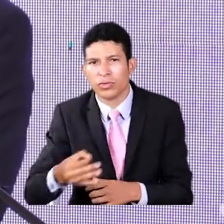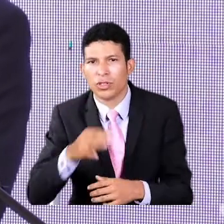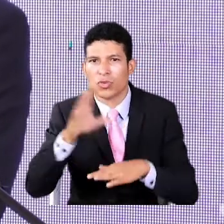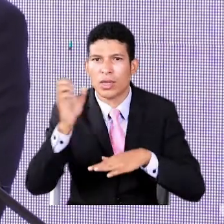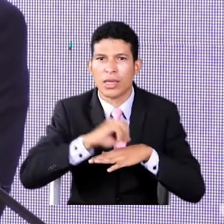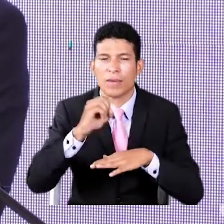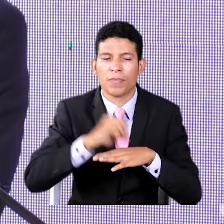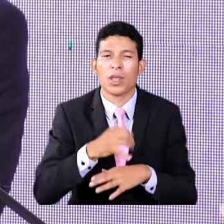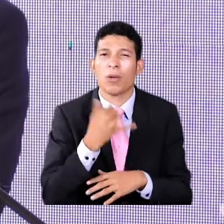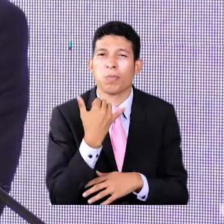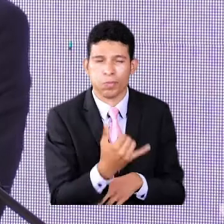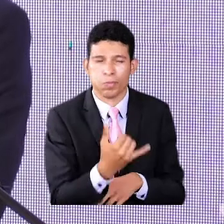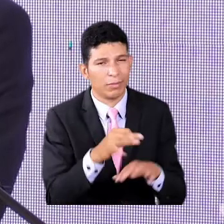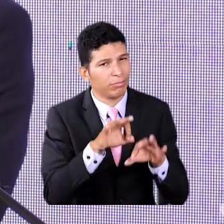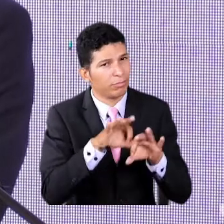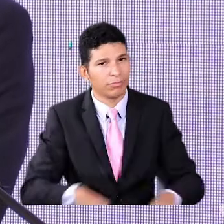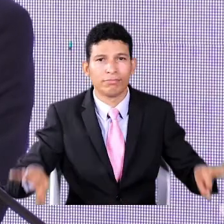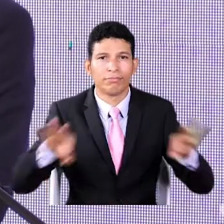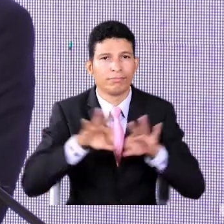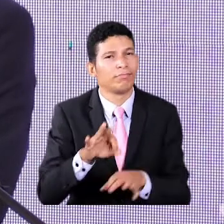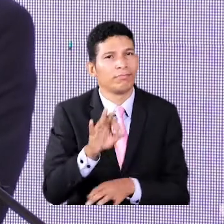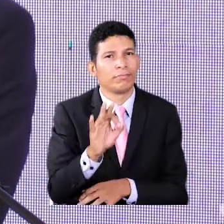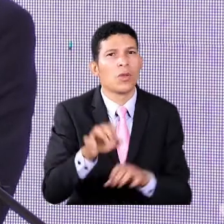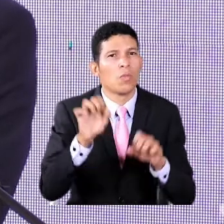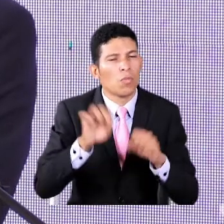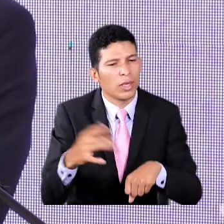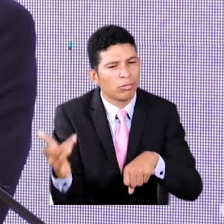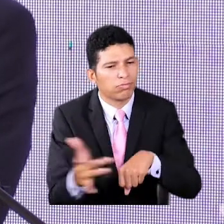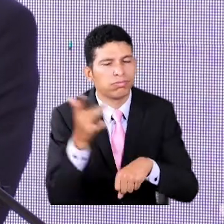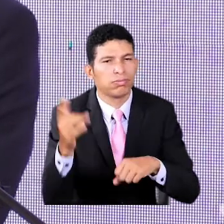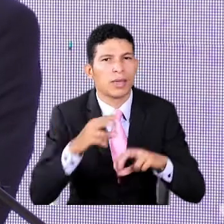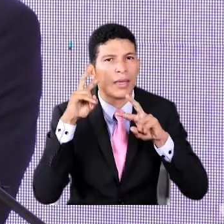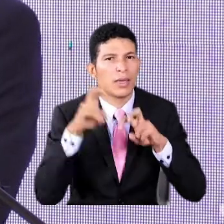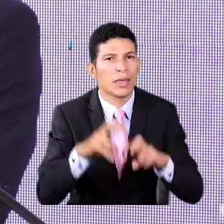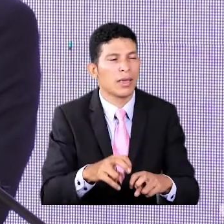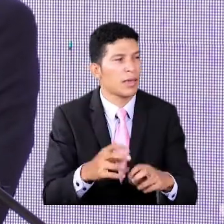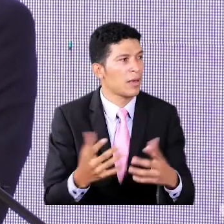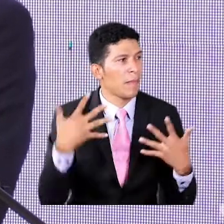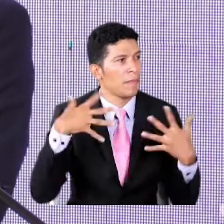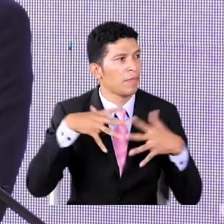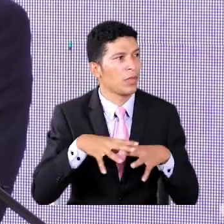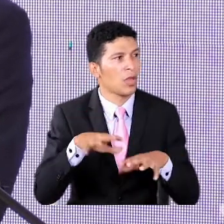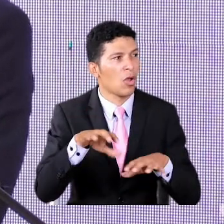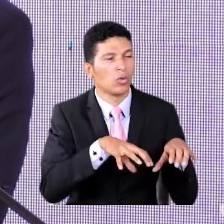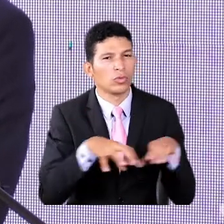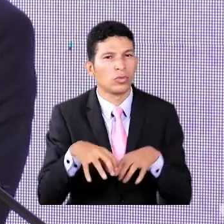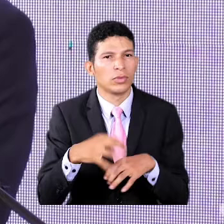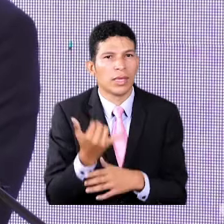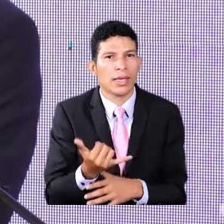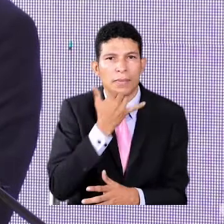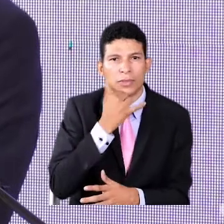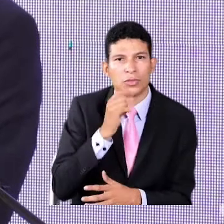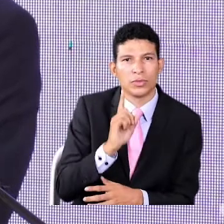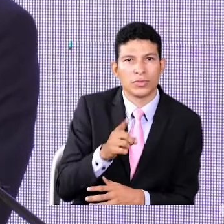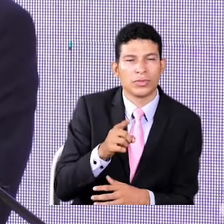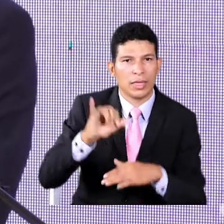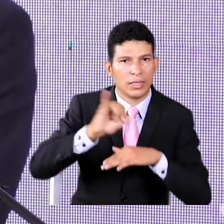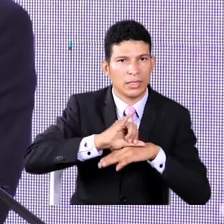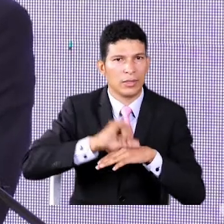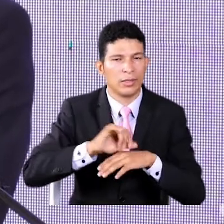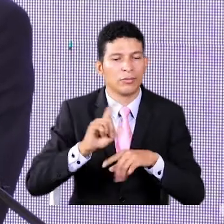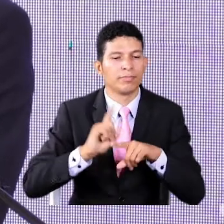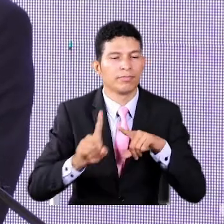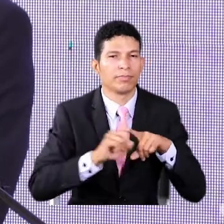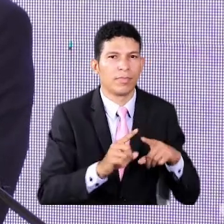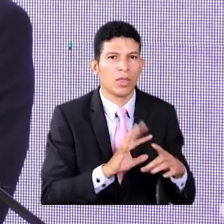un carácter fundamental para promover la investigación integral de los hechos y la adopción de medidas institucionales de diverso contenido